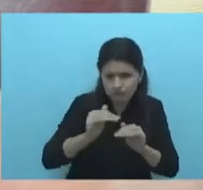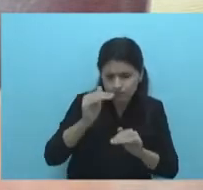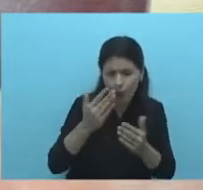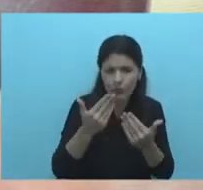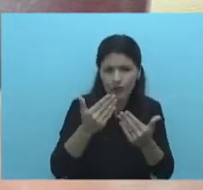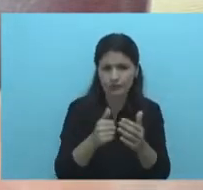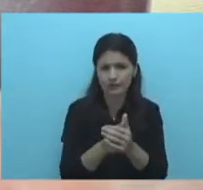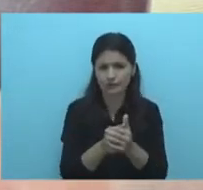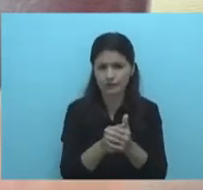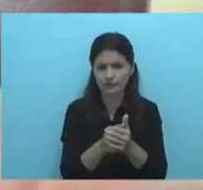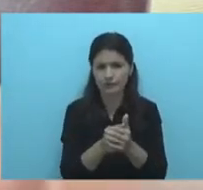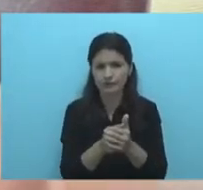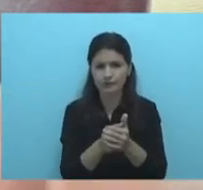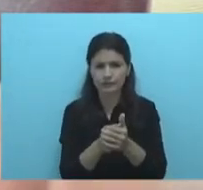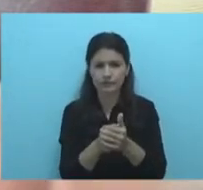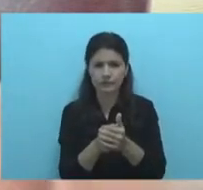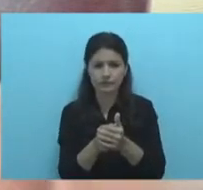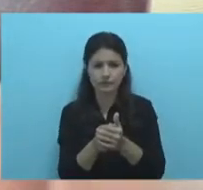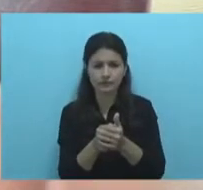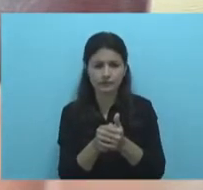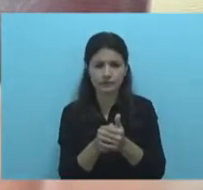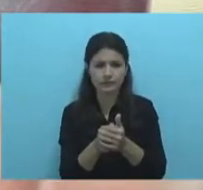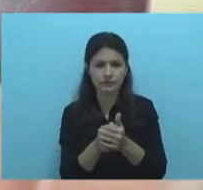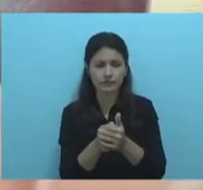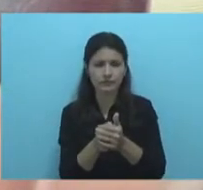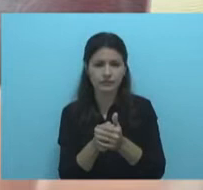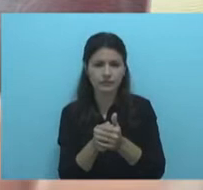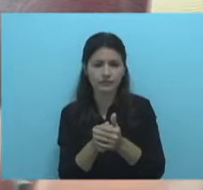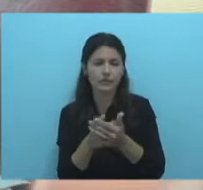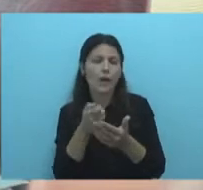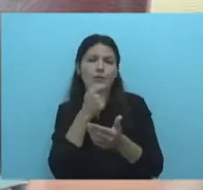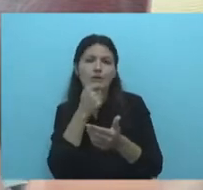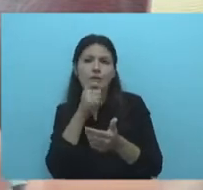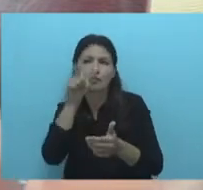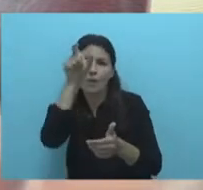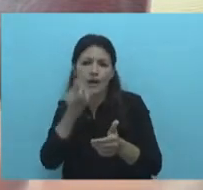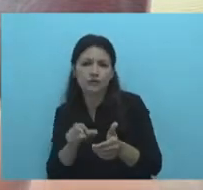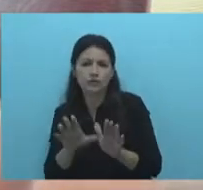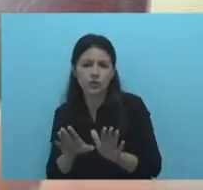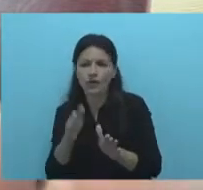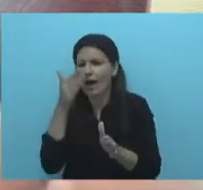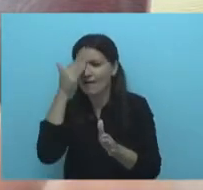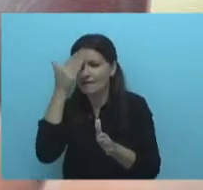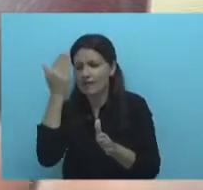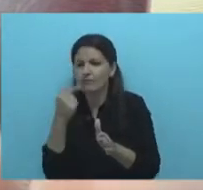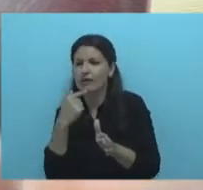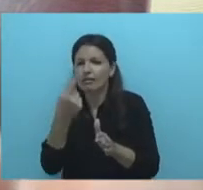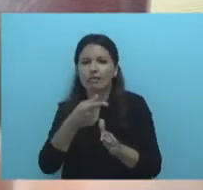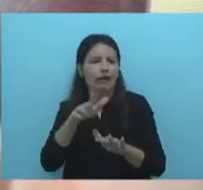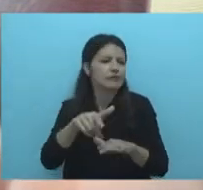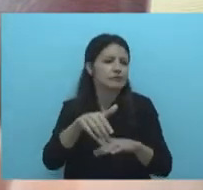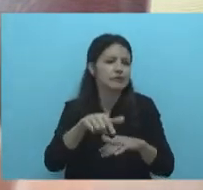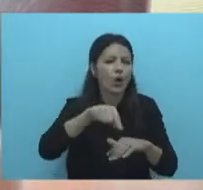usuaria registrada, que bien podría necesitar el cannabis, podría autorizar a otras personas humanas.